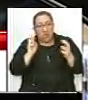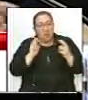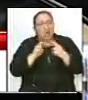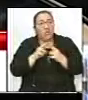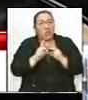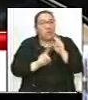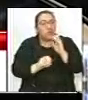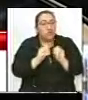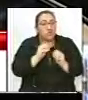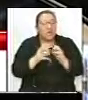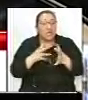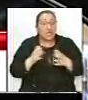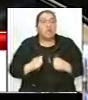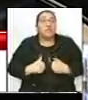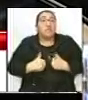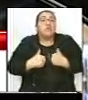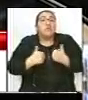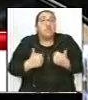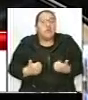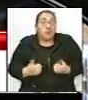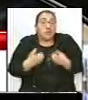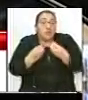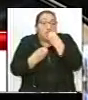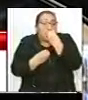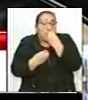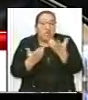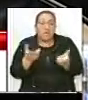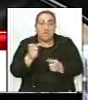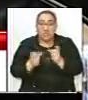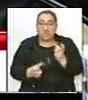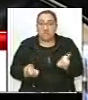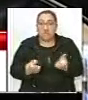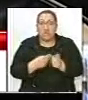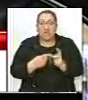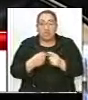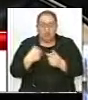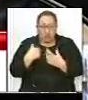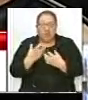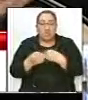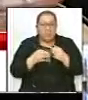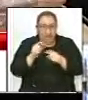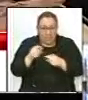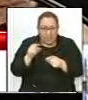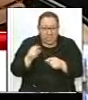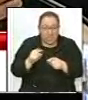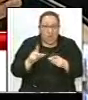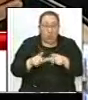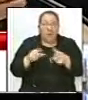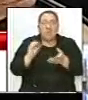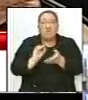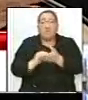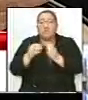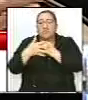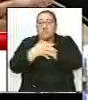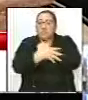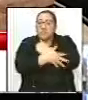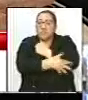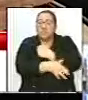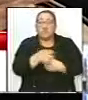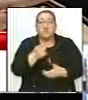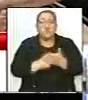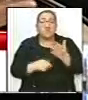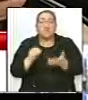alternativa de subsistencia, ojo, y en ese sentido es a donde quiero llegar, a los sectores más empobrecidos en todo caso, que son